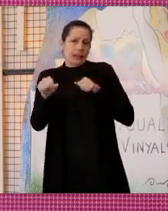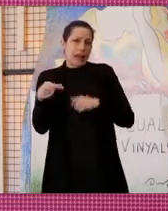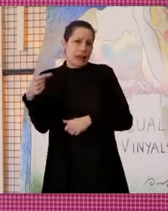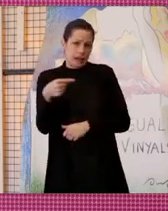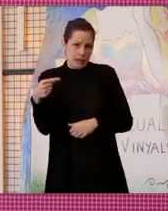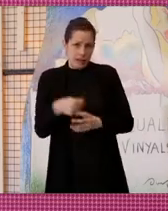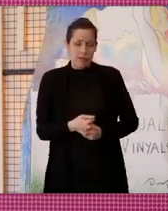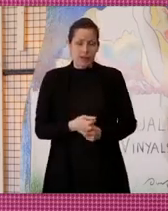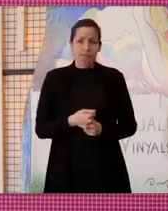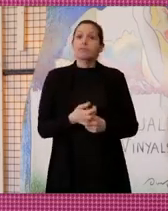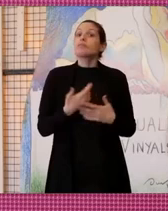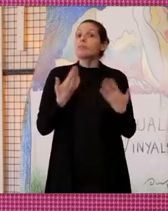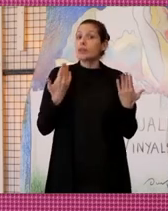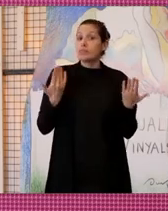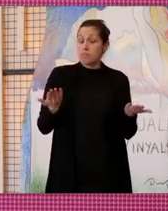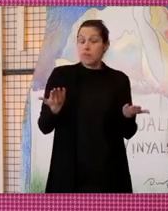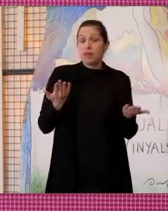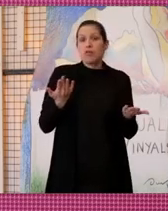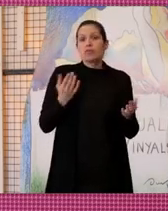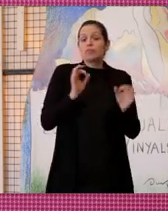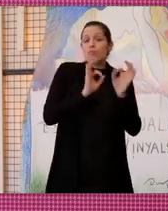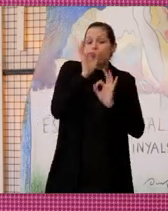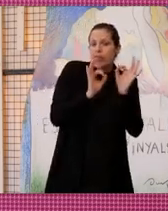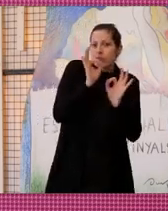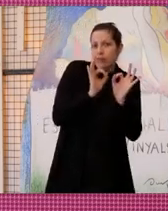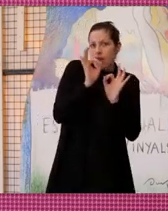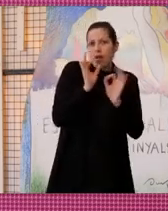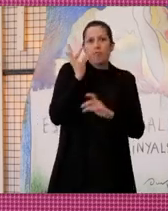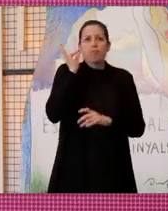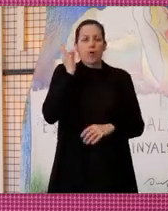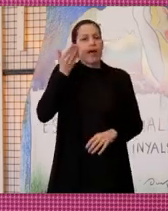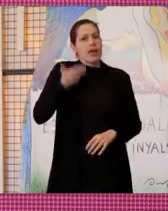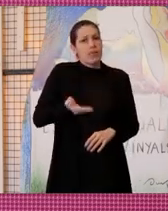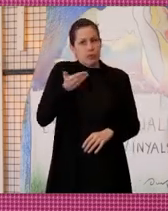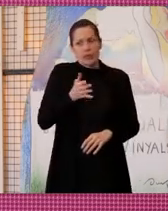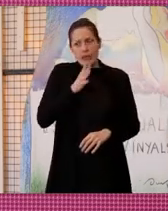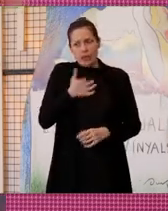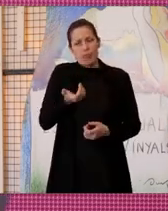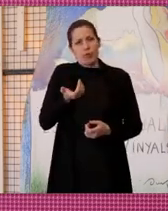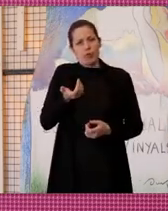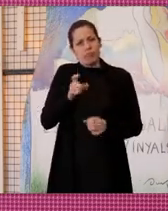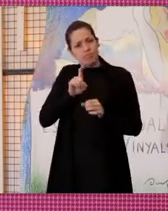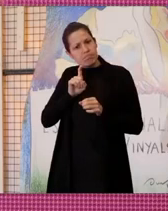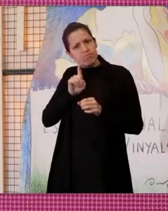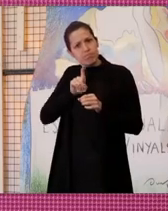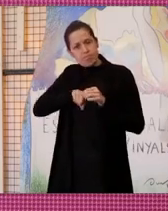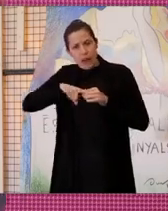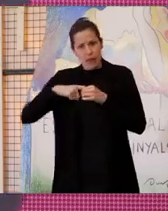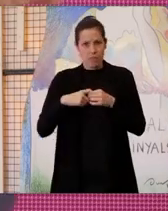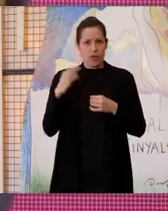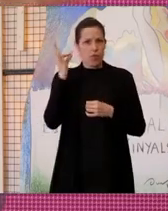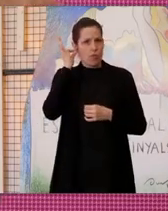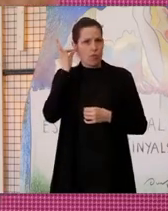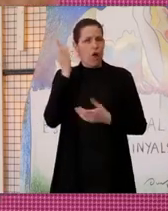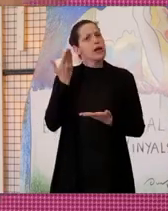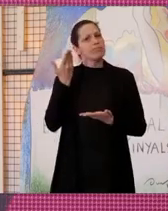garantizan la Excelencia garantizan la presencia de mujeres pensar que hay unas cuotas estructurales que